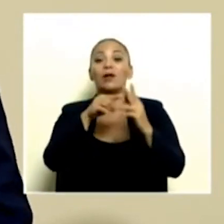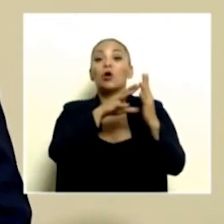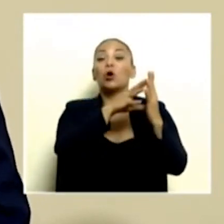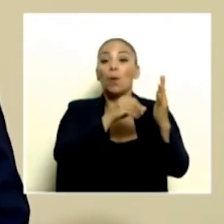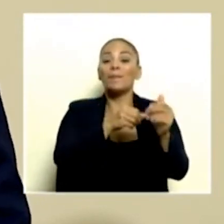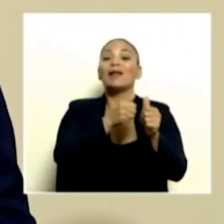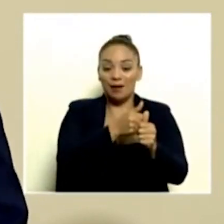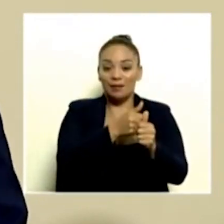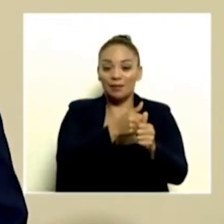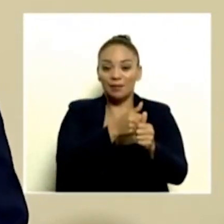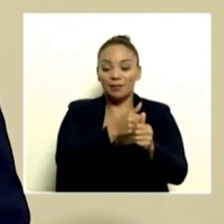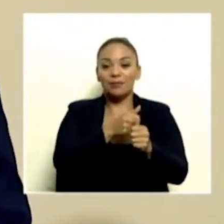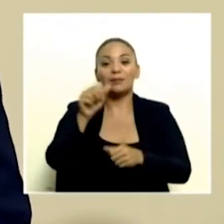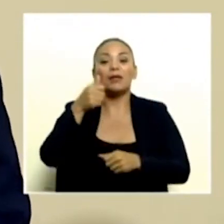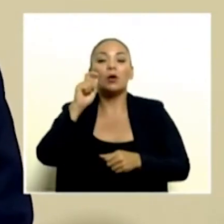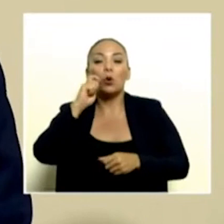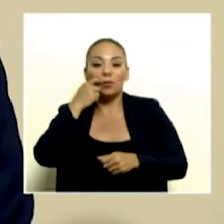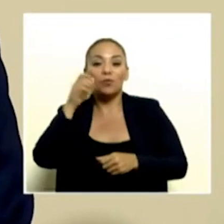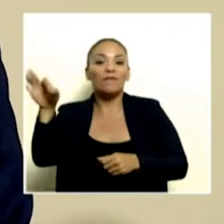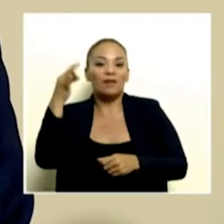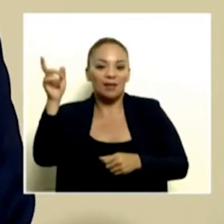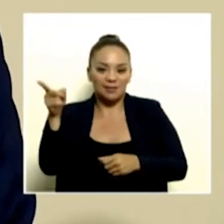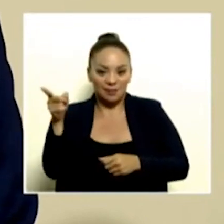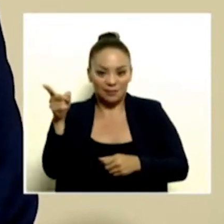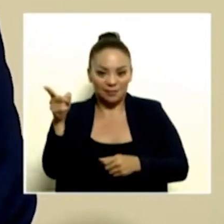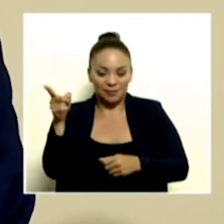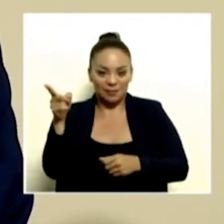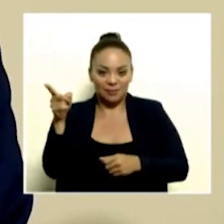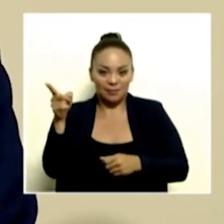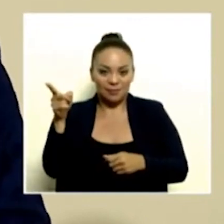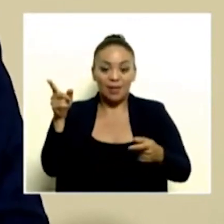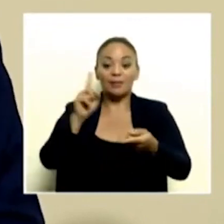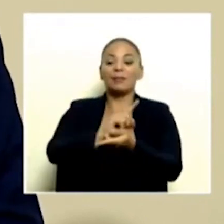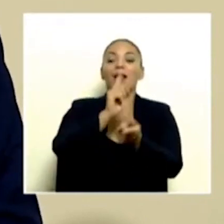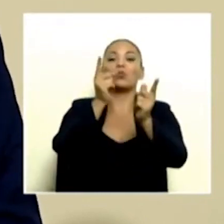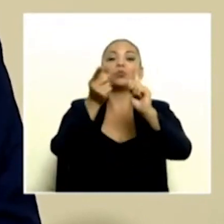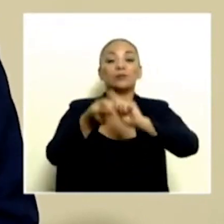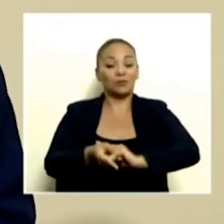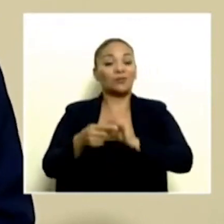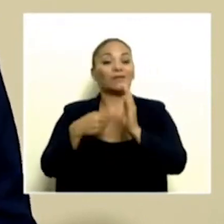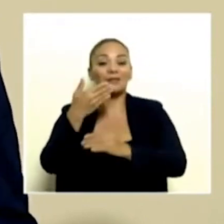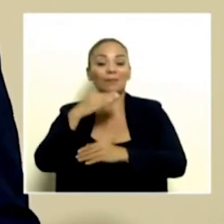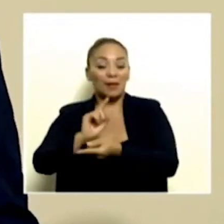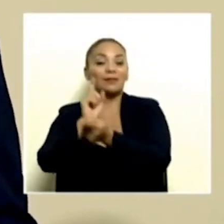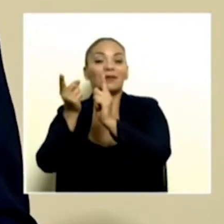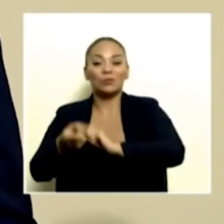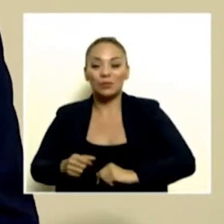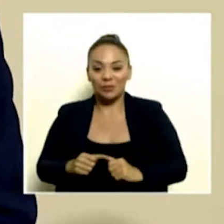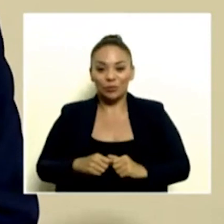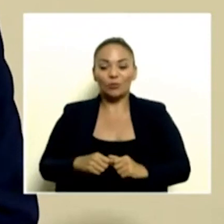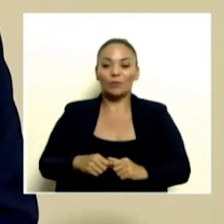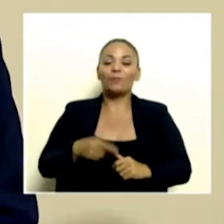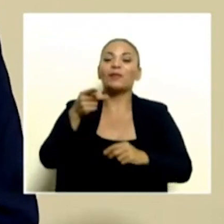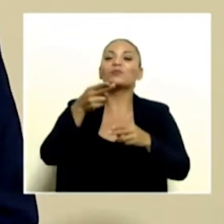de códigos franceses traducidos y en algunos casos mal traducidos eso